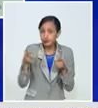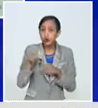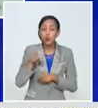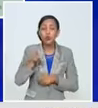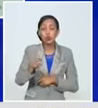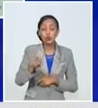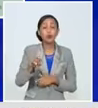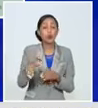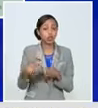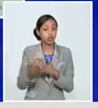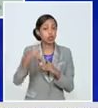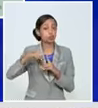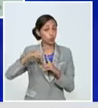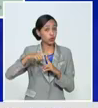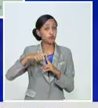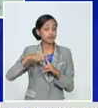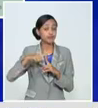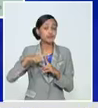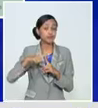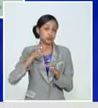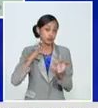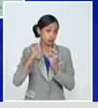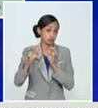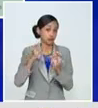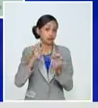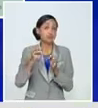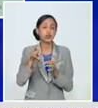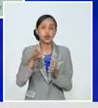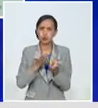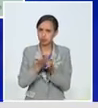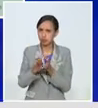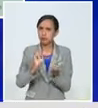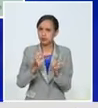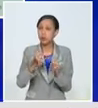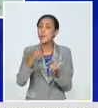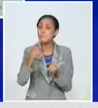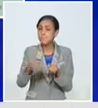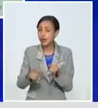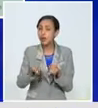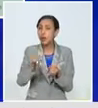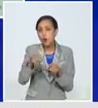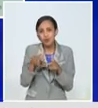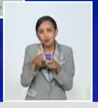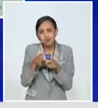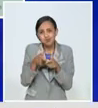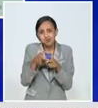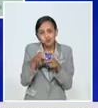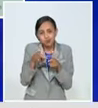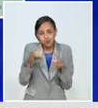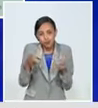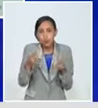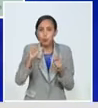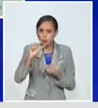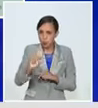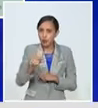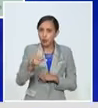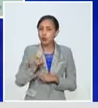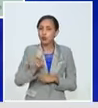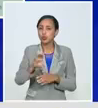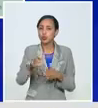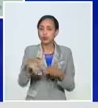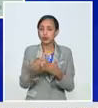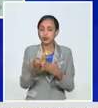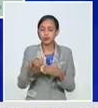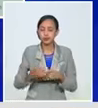días. Ellos han mantenido un control de la pandemia, pero han tenido en los últimos días